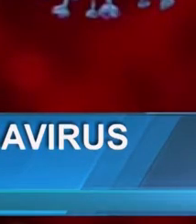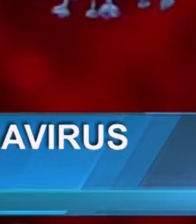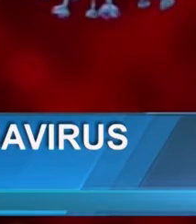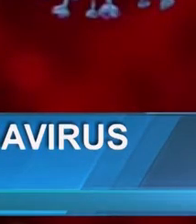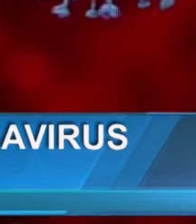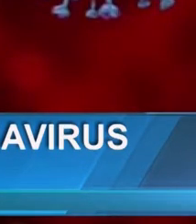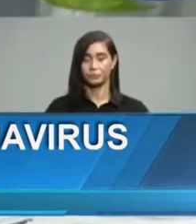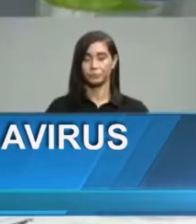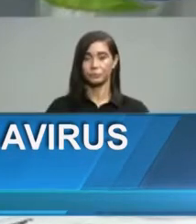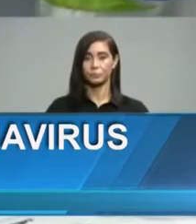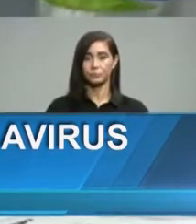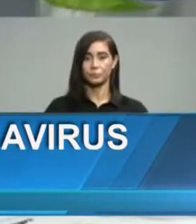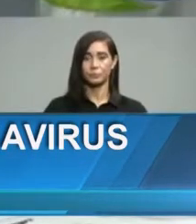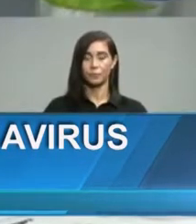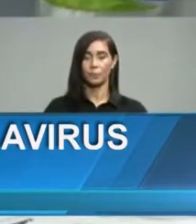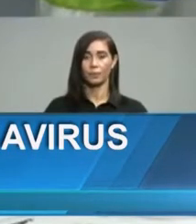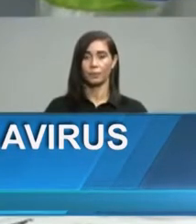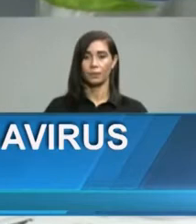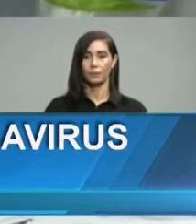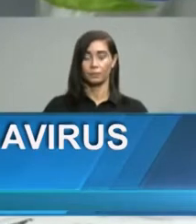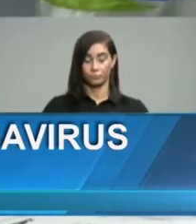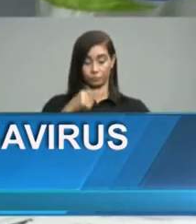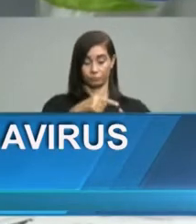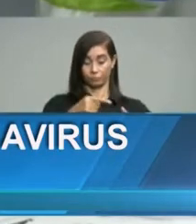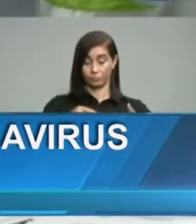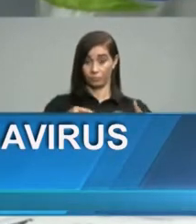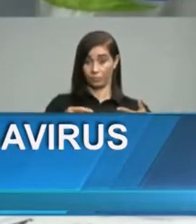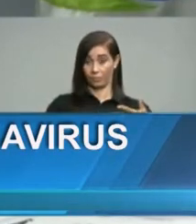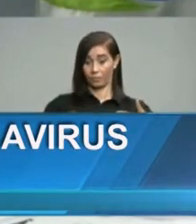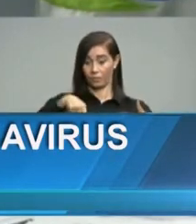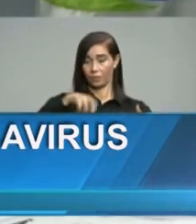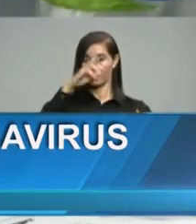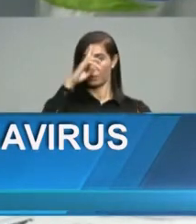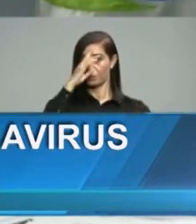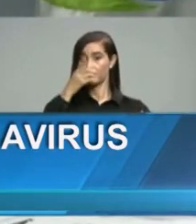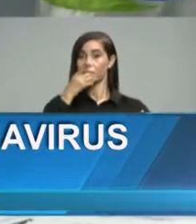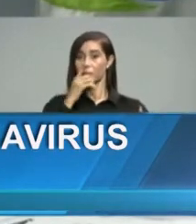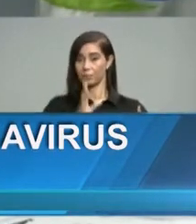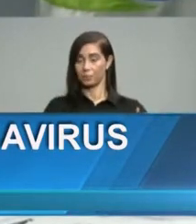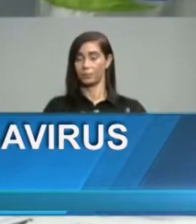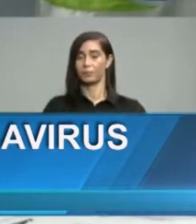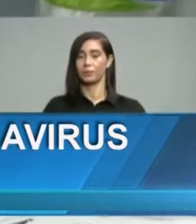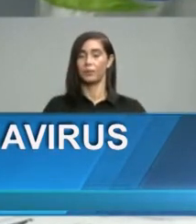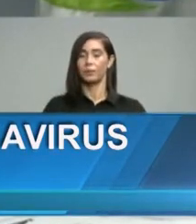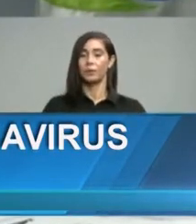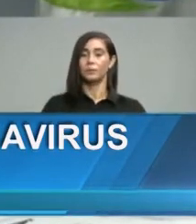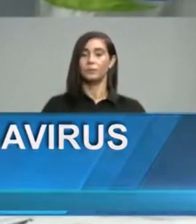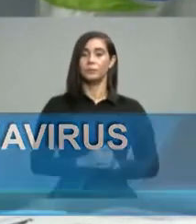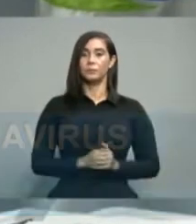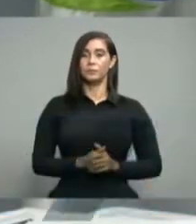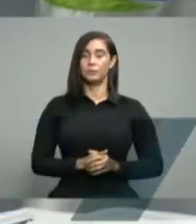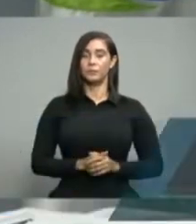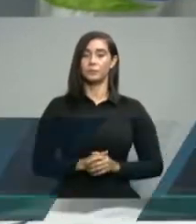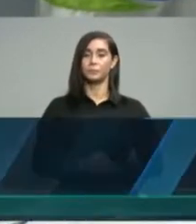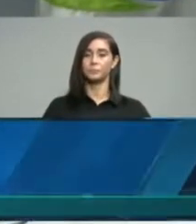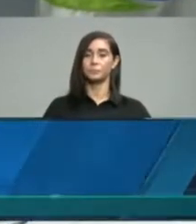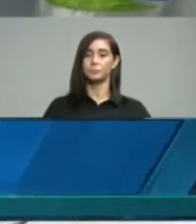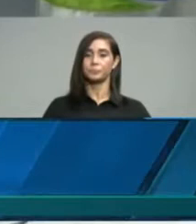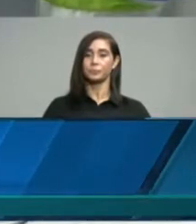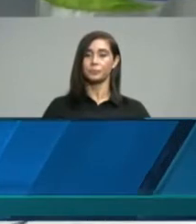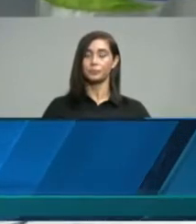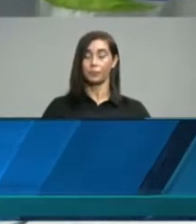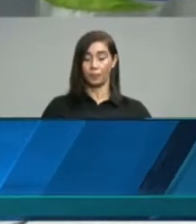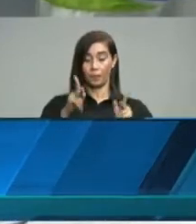ventilación mecánica. Los datos de la República Dominicana son los siguientes. El número de